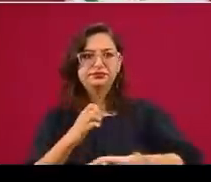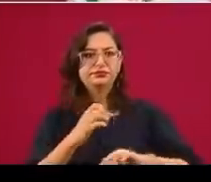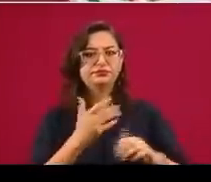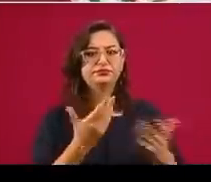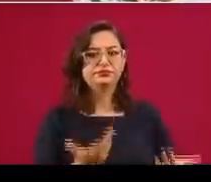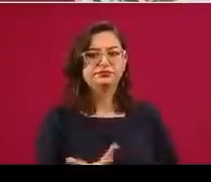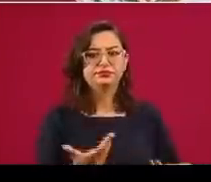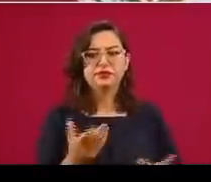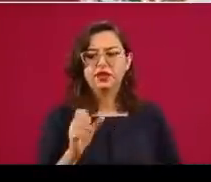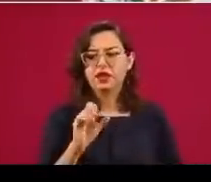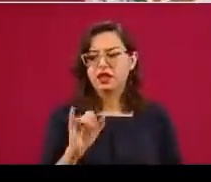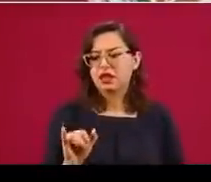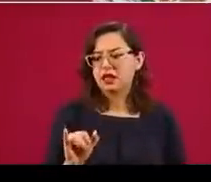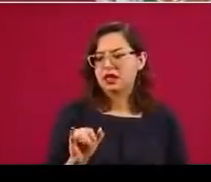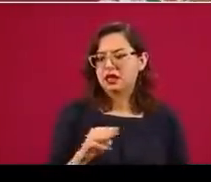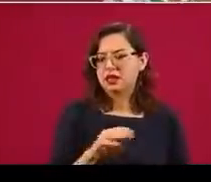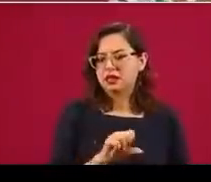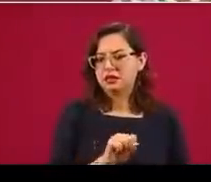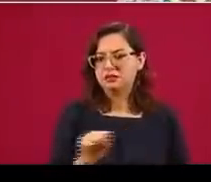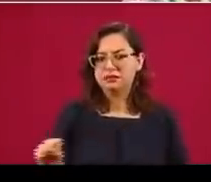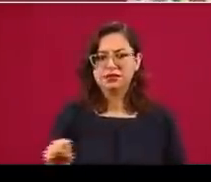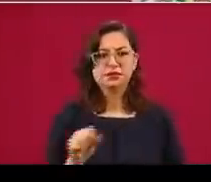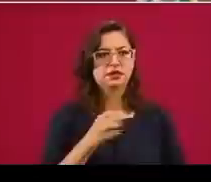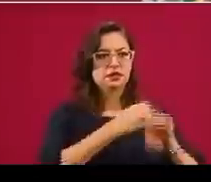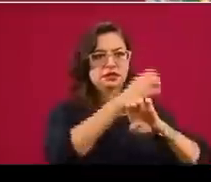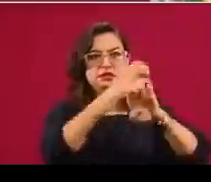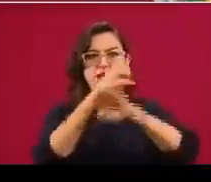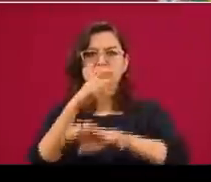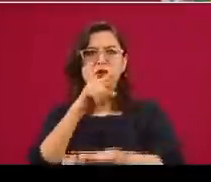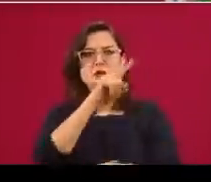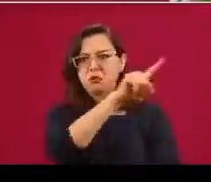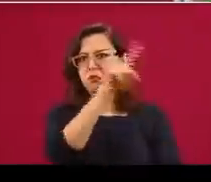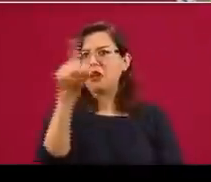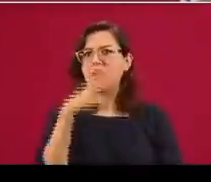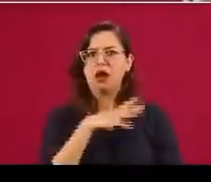lo hizo el Seguro Social, donde tenían ventiladores que no estaban